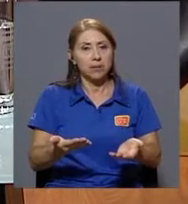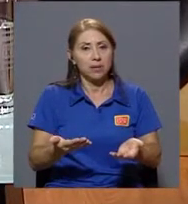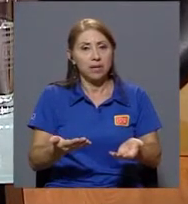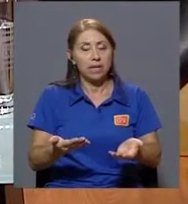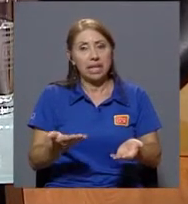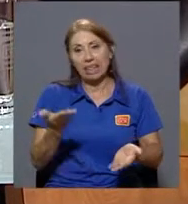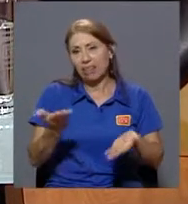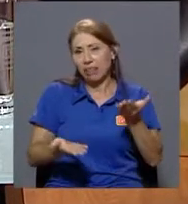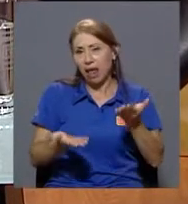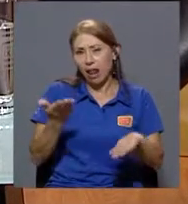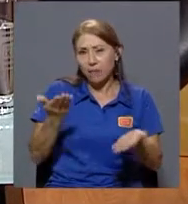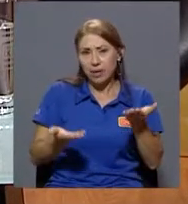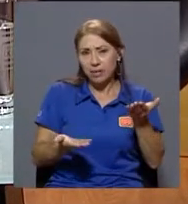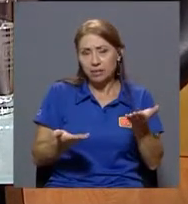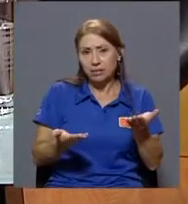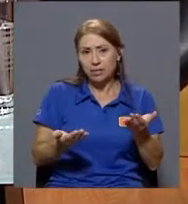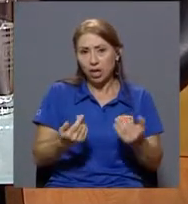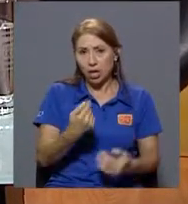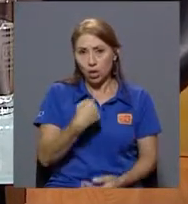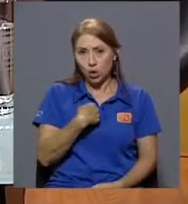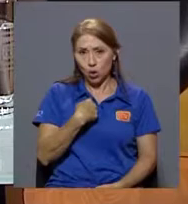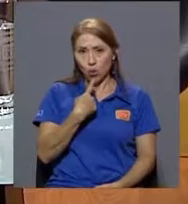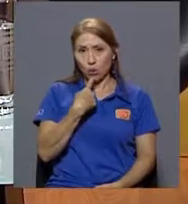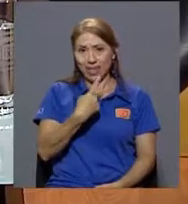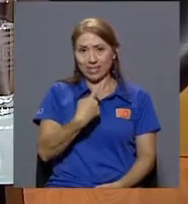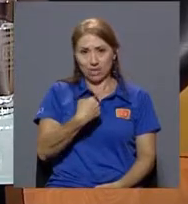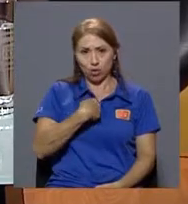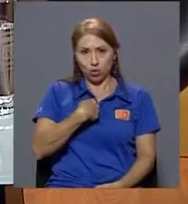y tal vez esto lo voy a decir yo,